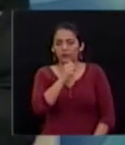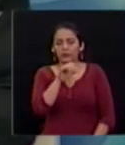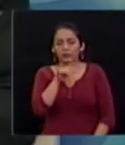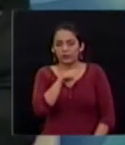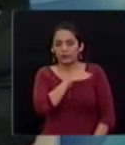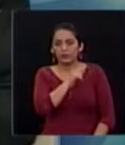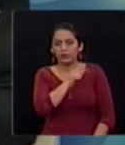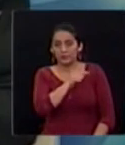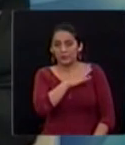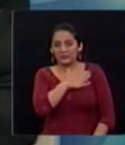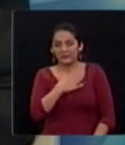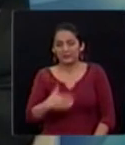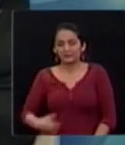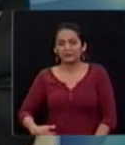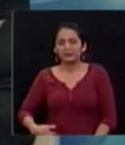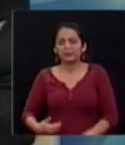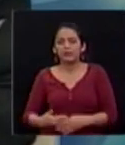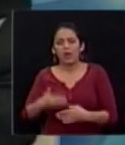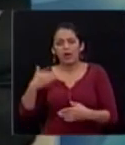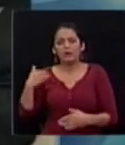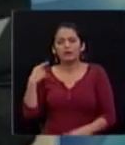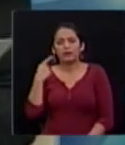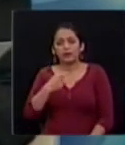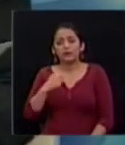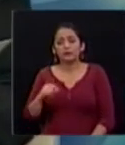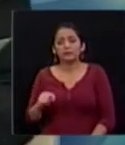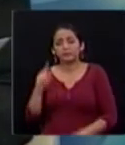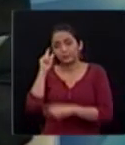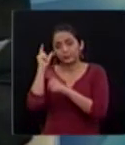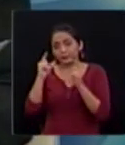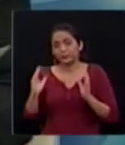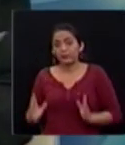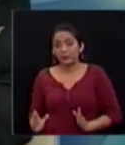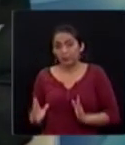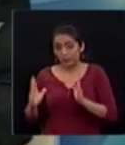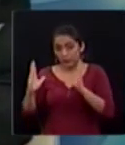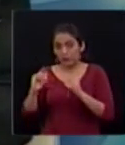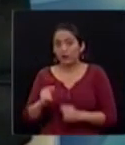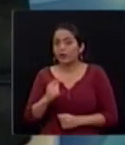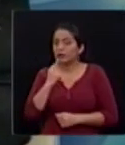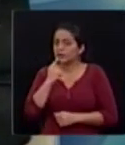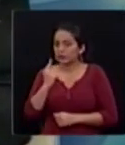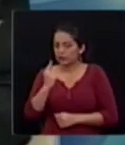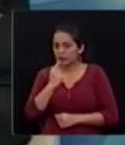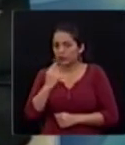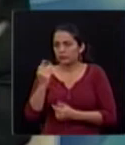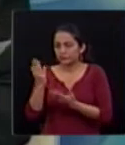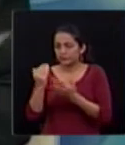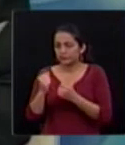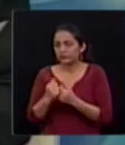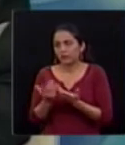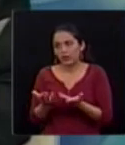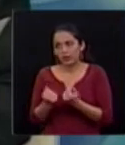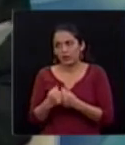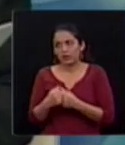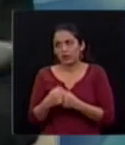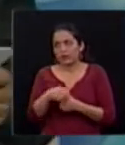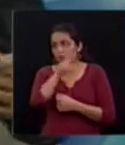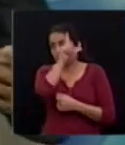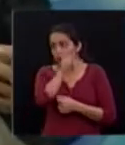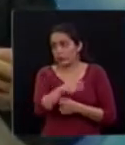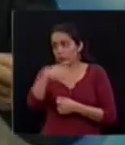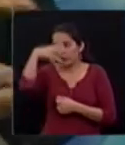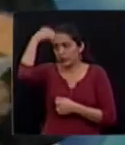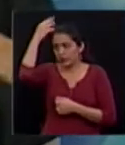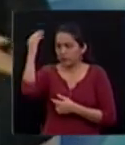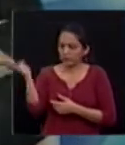presentó o insistió ante la Fiscalía para que se le incluya, se inicie un proceso contra Jorge Glass. ¿Por